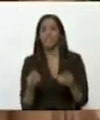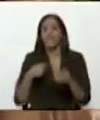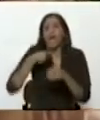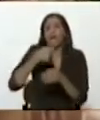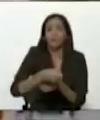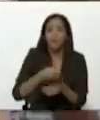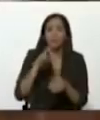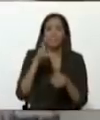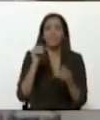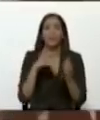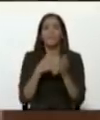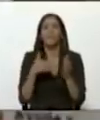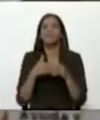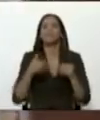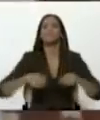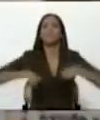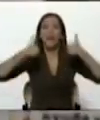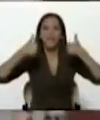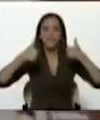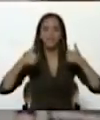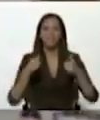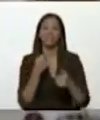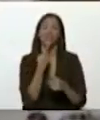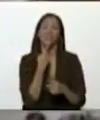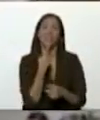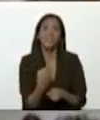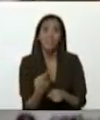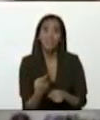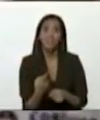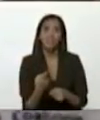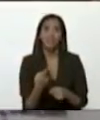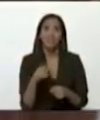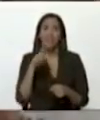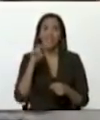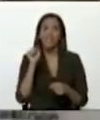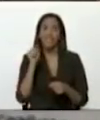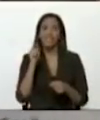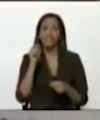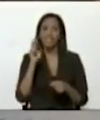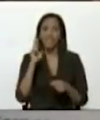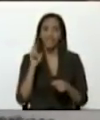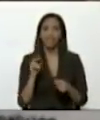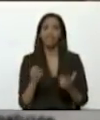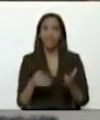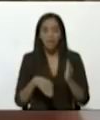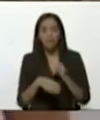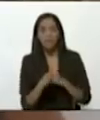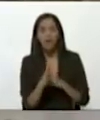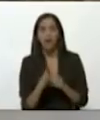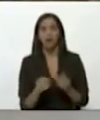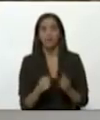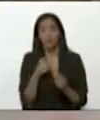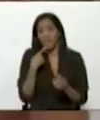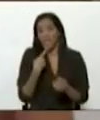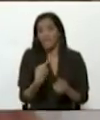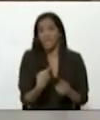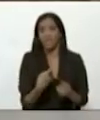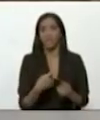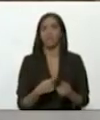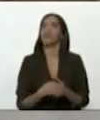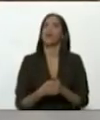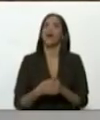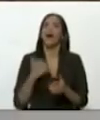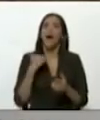es 100% fake". Eso es lo que dice Lester Toledo, que va a... Porque cuando él dice, ¿verdad?, que hay